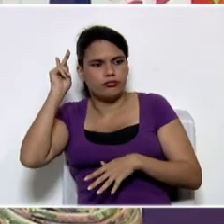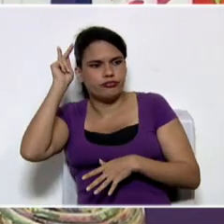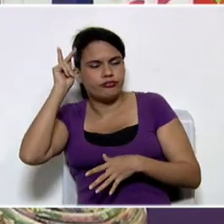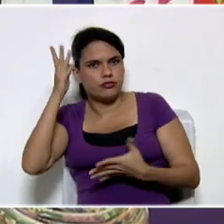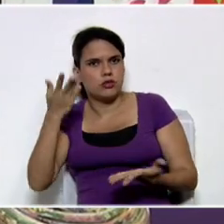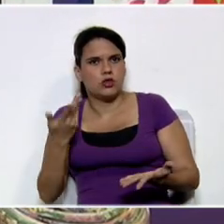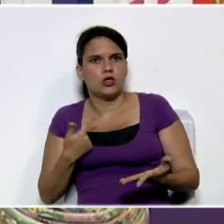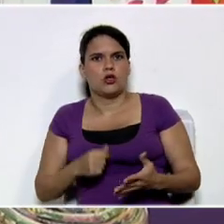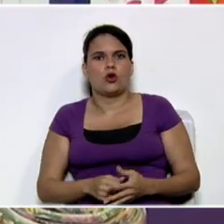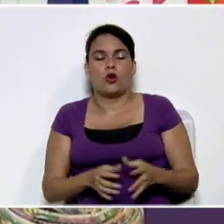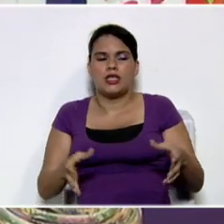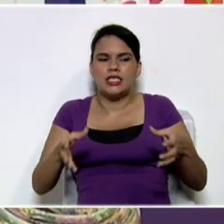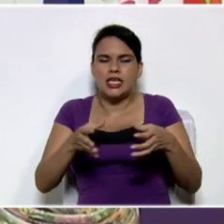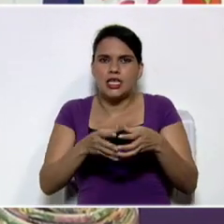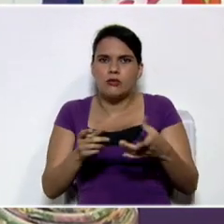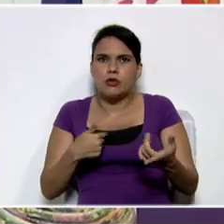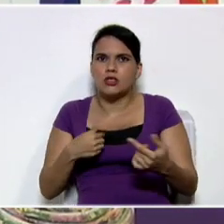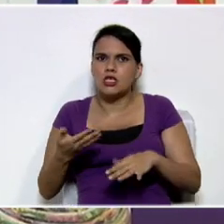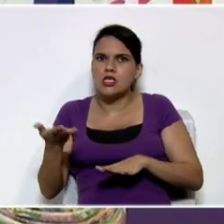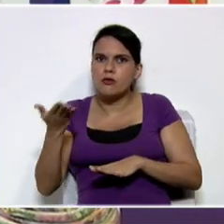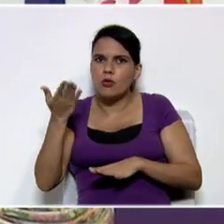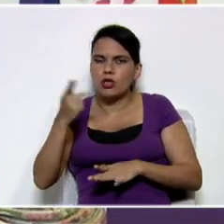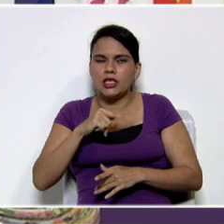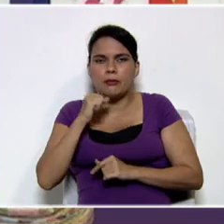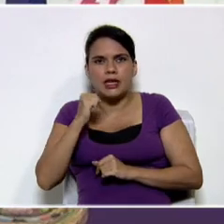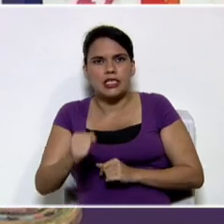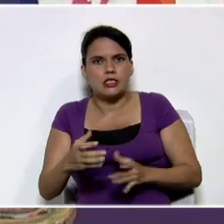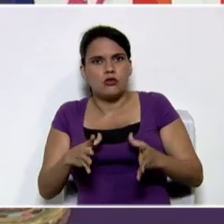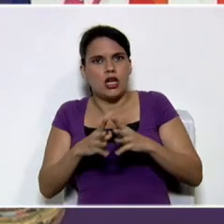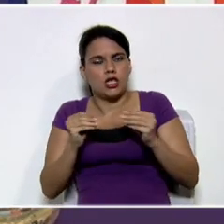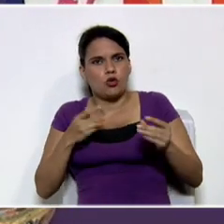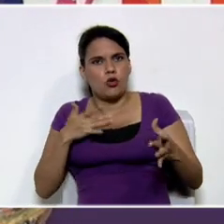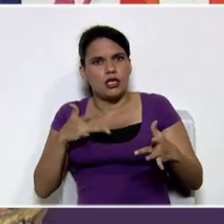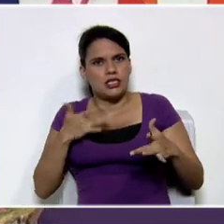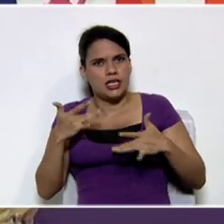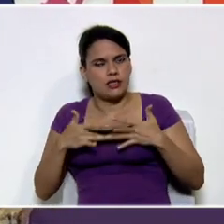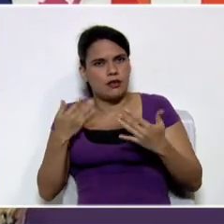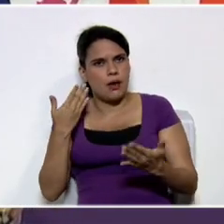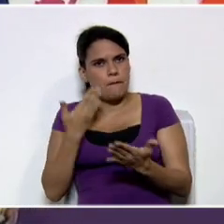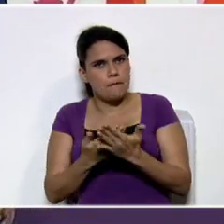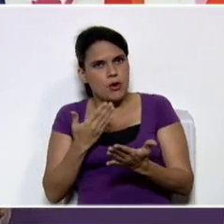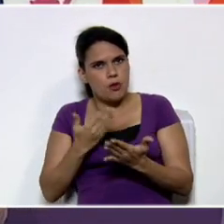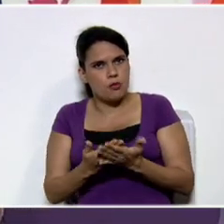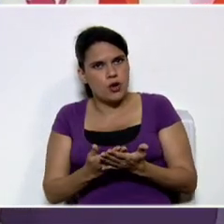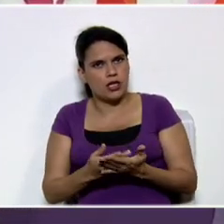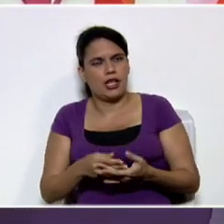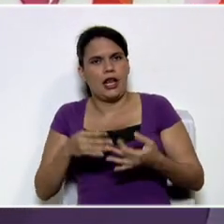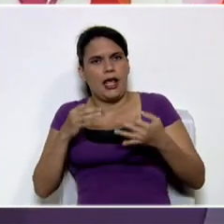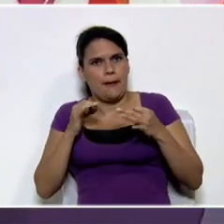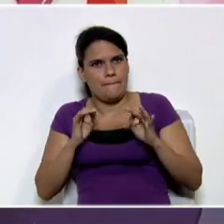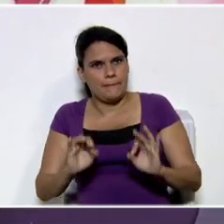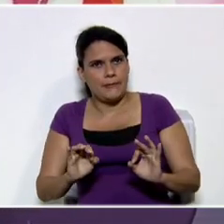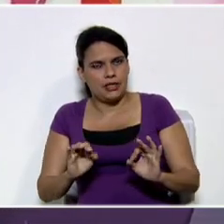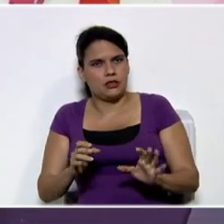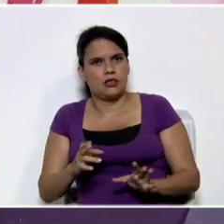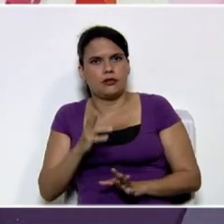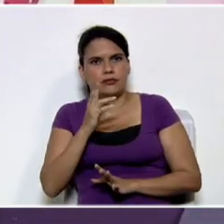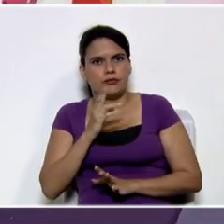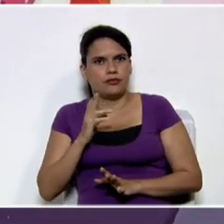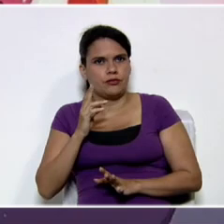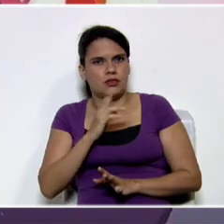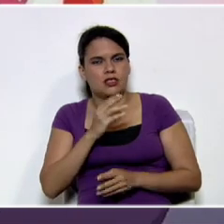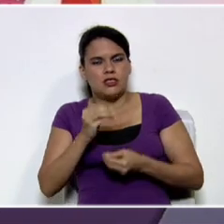equipo interdisciplinario, vital para garantizar que todas esas actividades propuestas desde las especialidades ocupacionales se realicen de